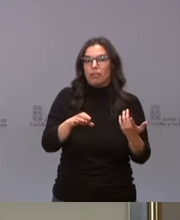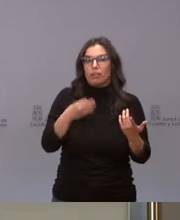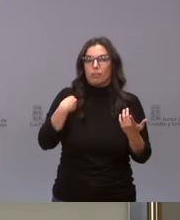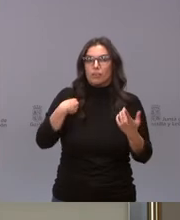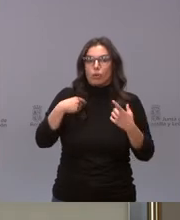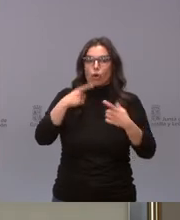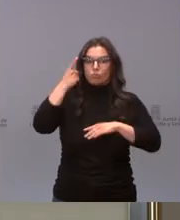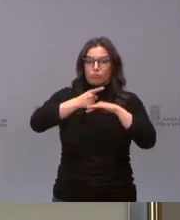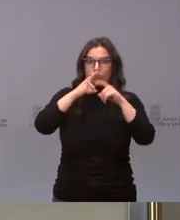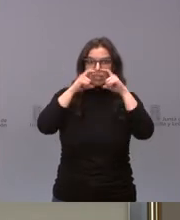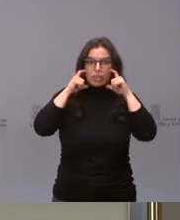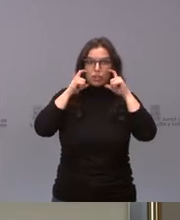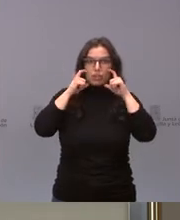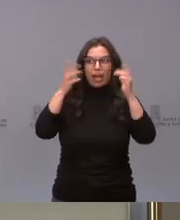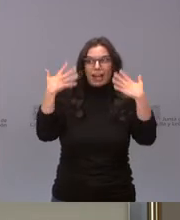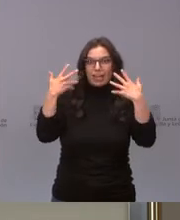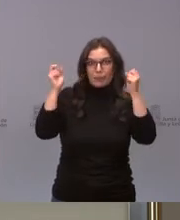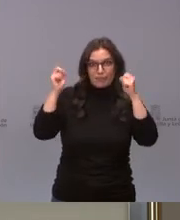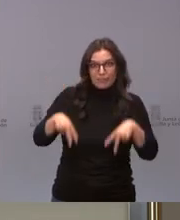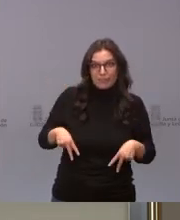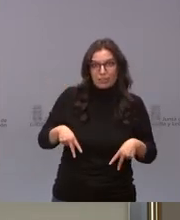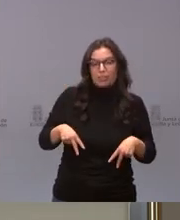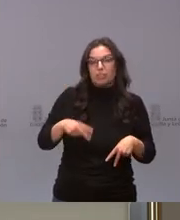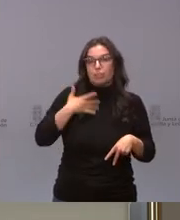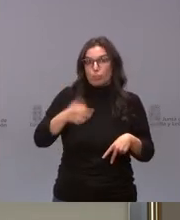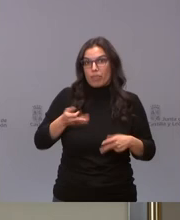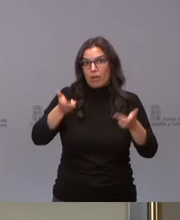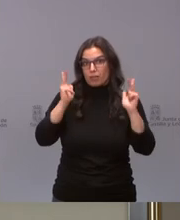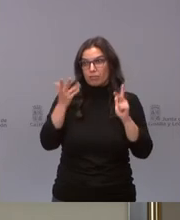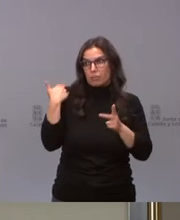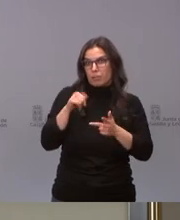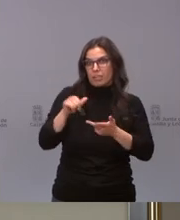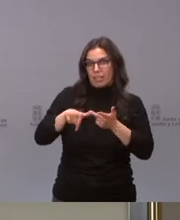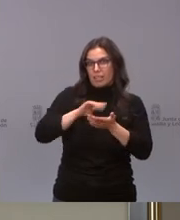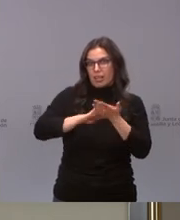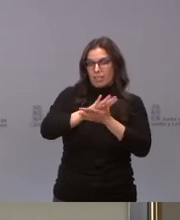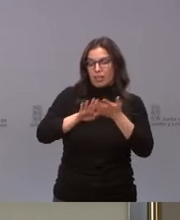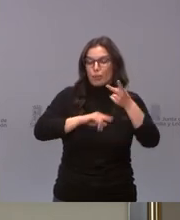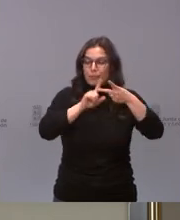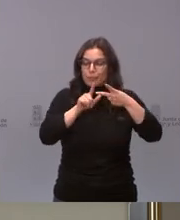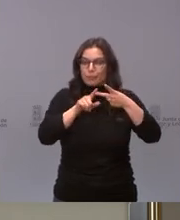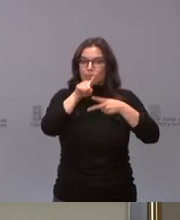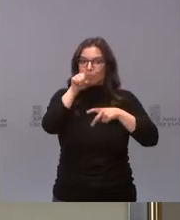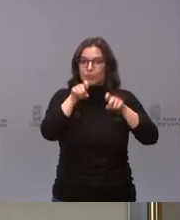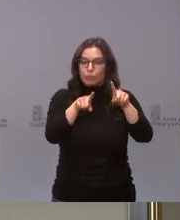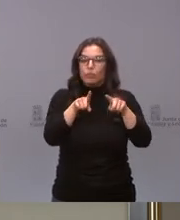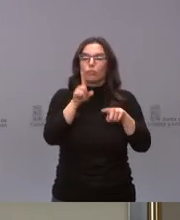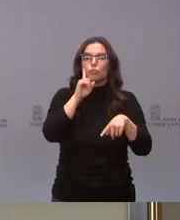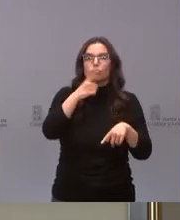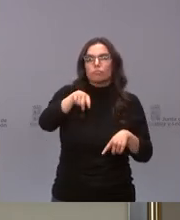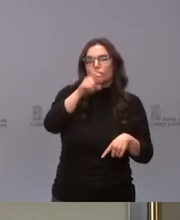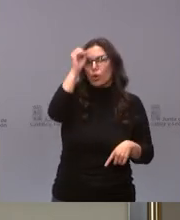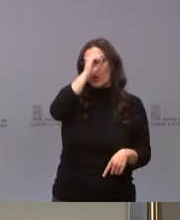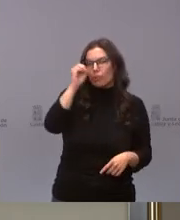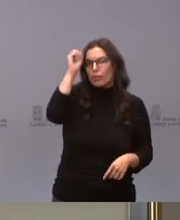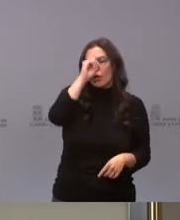mascarilla en situaciones al aire libre. Creo que la semana pasada algo se habló aquí. Y una segunda pregunta, no sé qué. ¿Qué opinión les